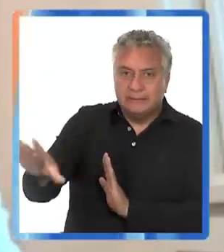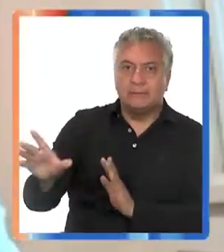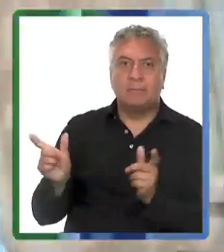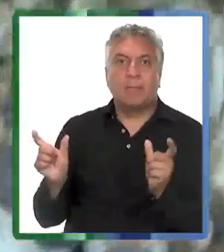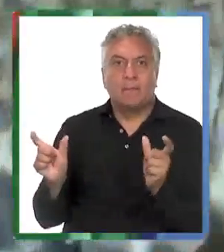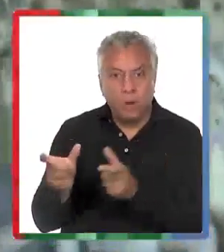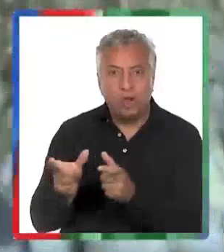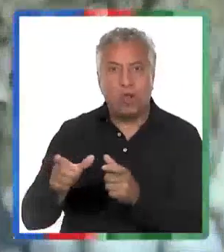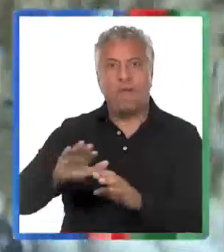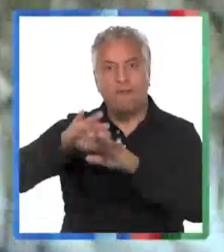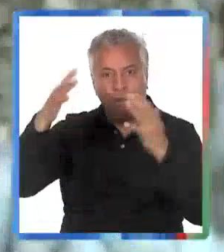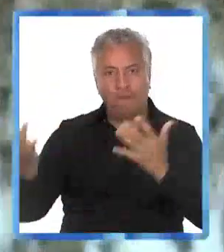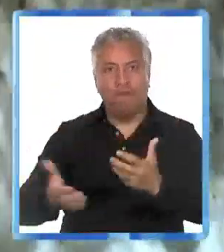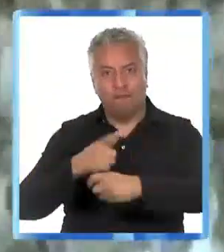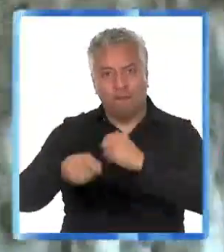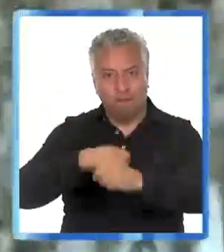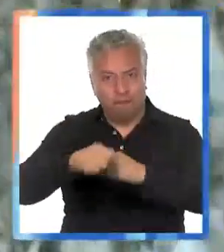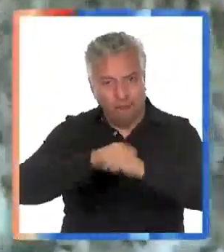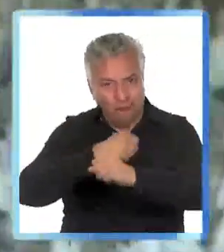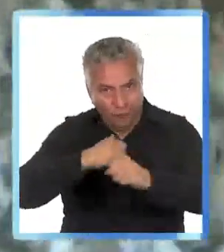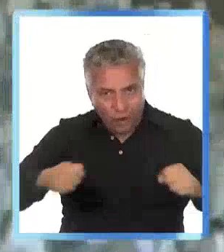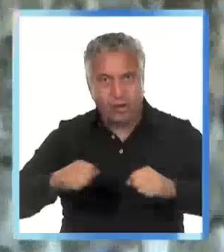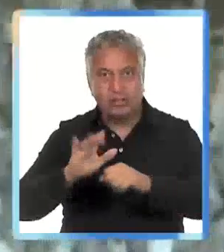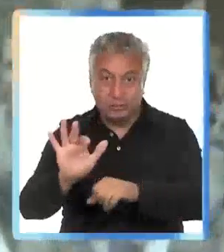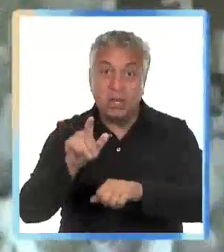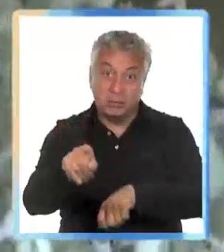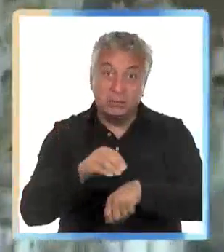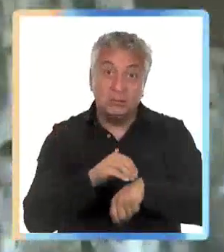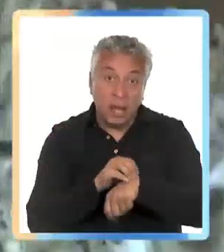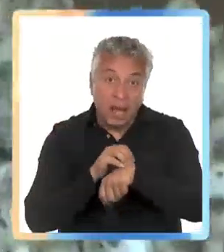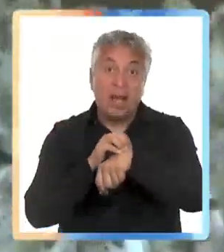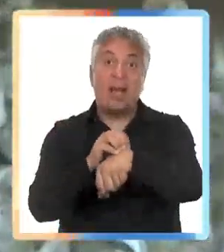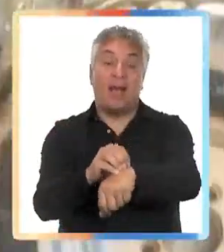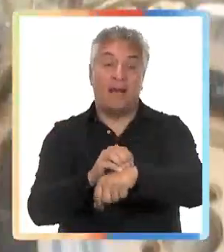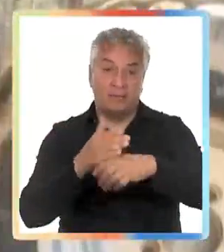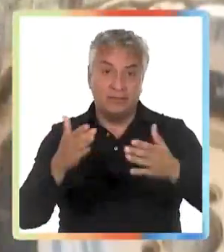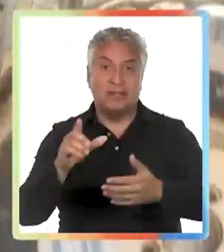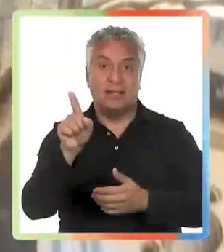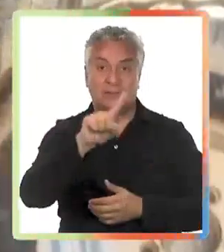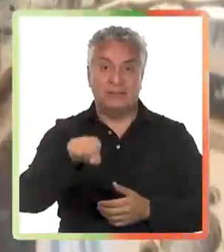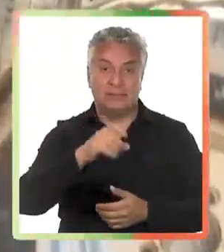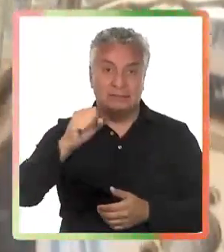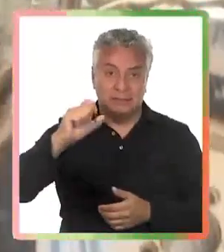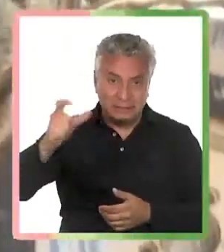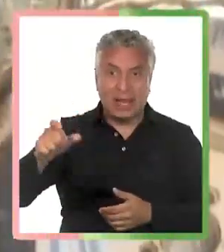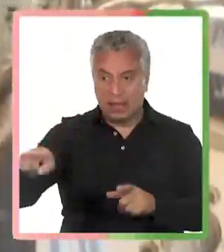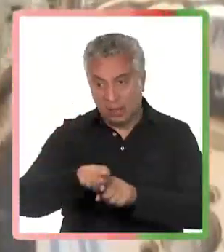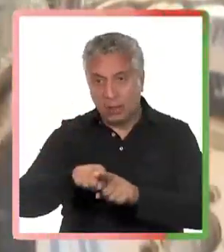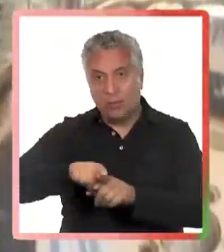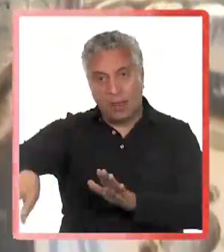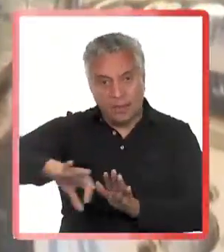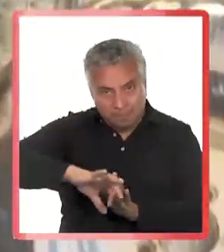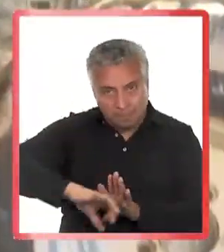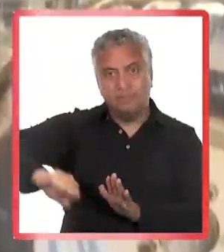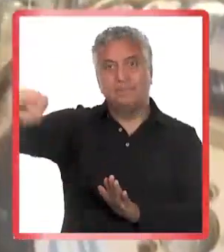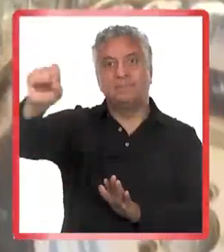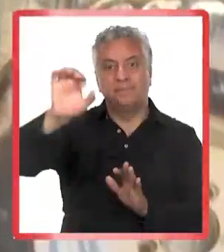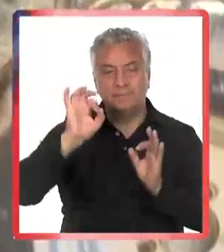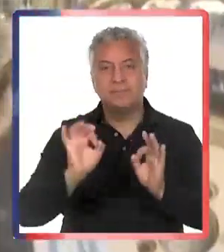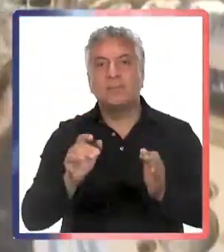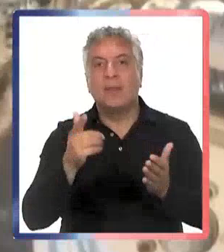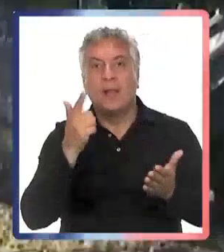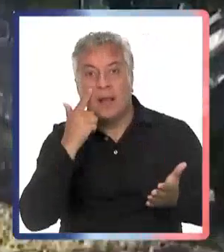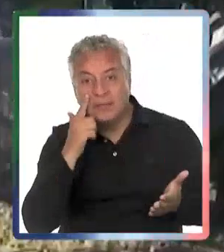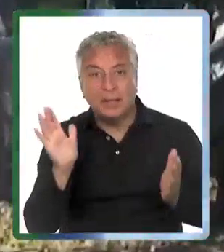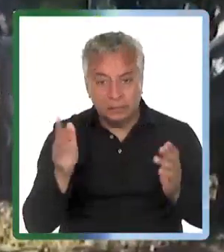digamos, protegido, en una bolsa, etcétera, si fallece, y avisar a la autoridad sanitaria, al SAC, ¿no es cierto?, que puedan retirarla y efectuar